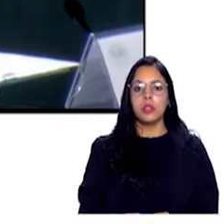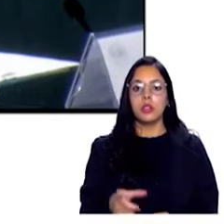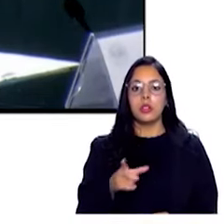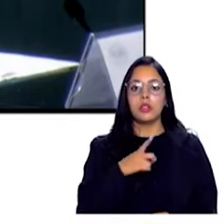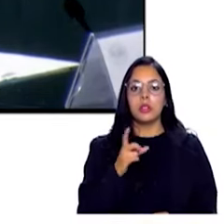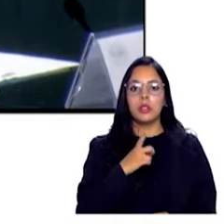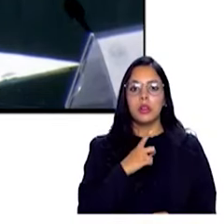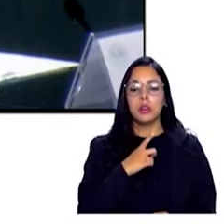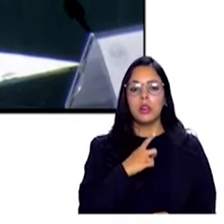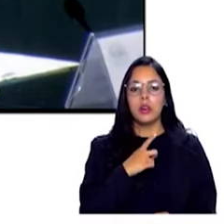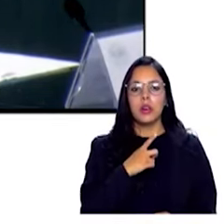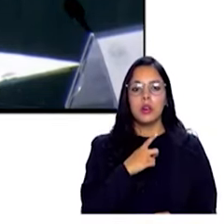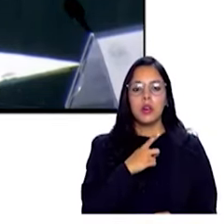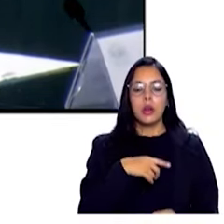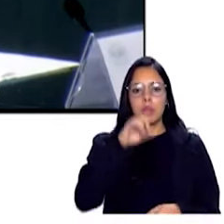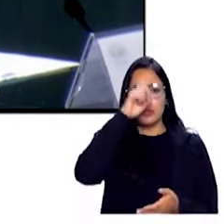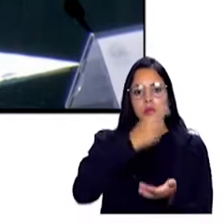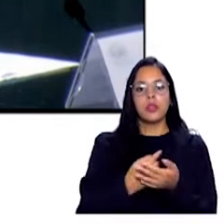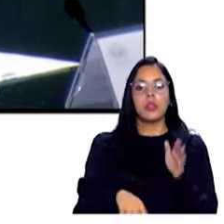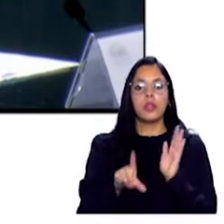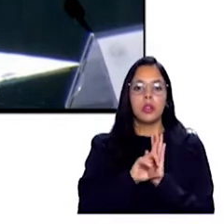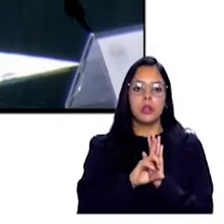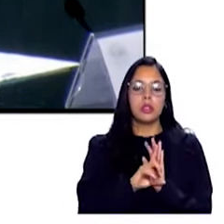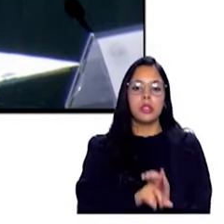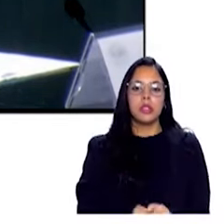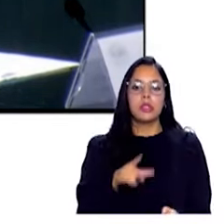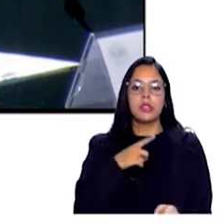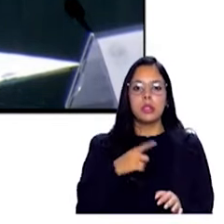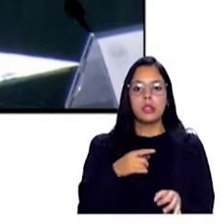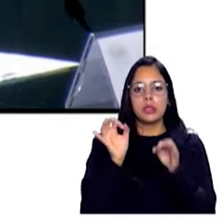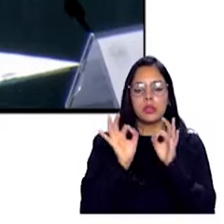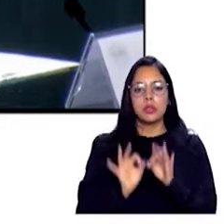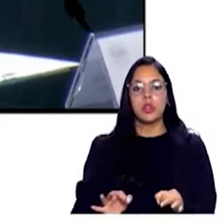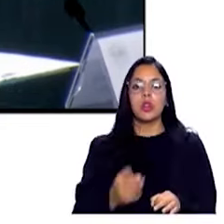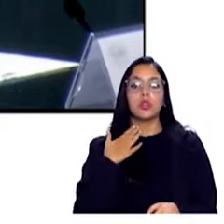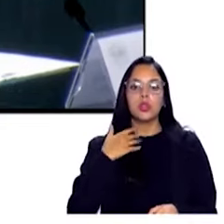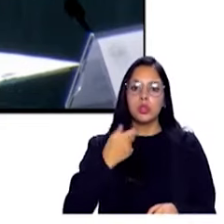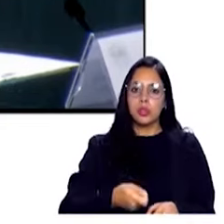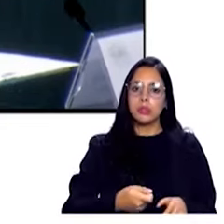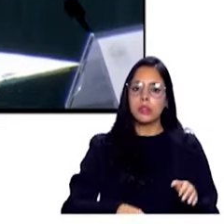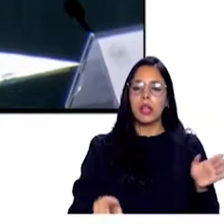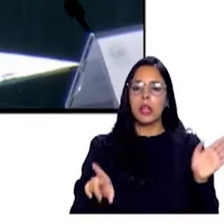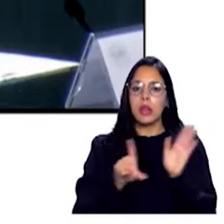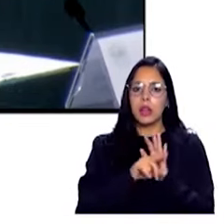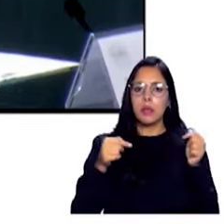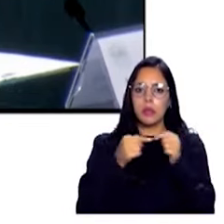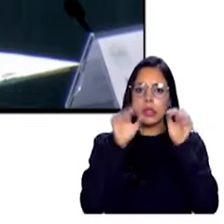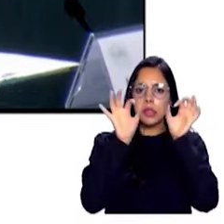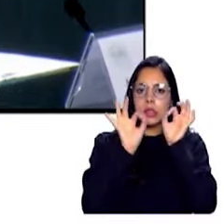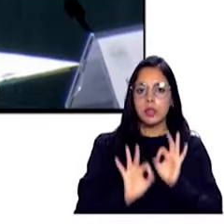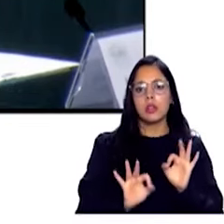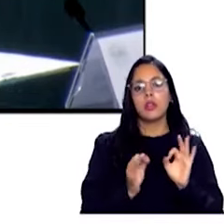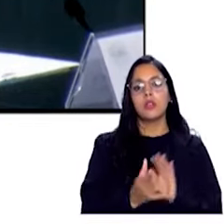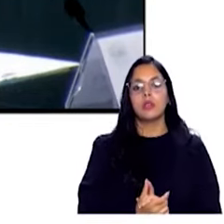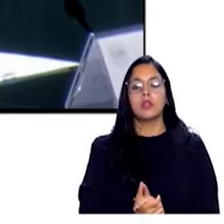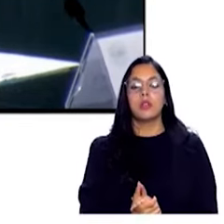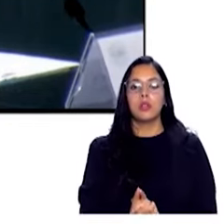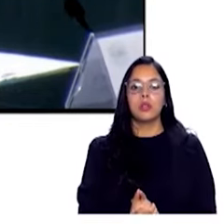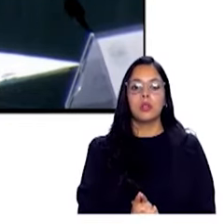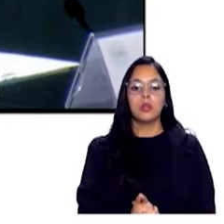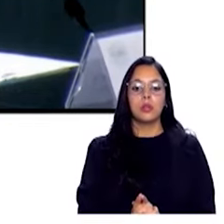forma de asegurar que los jueces Iban a aplicar esa le porque es CTO que seon cuenta ideales